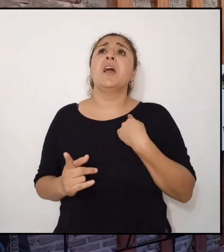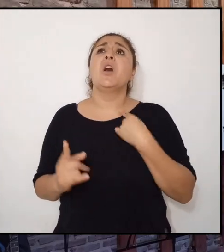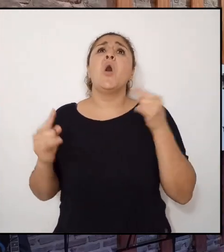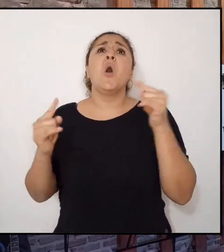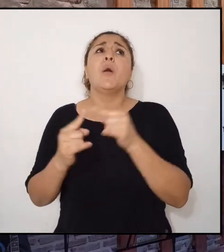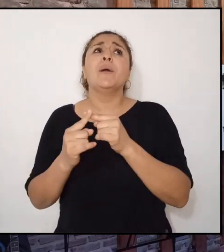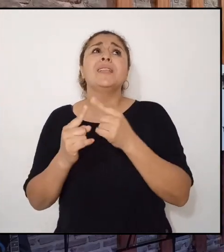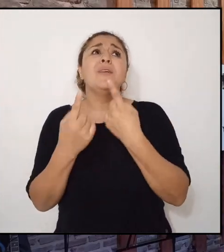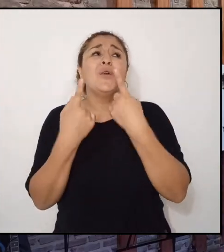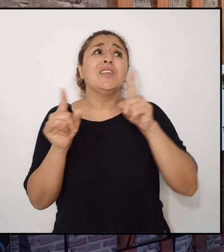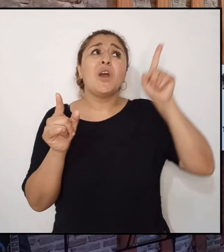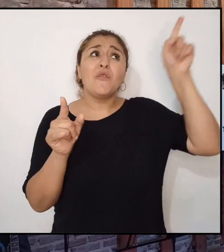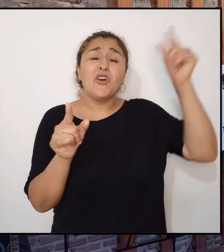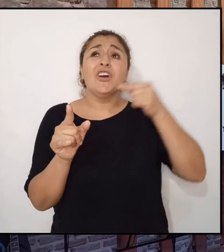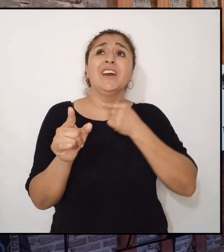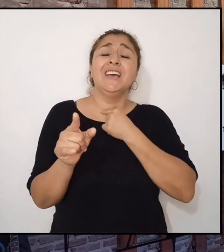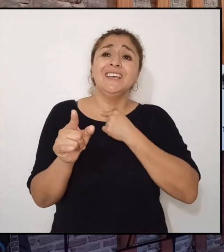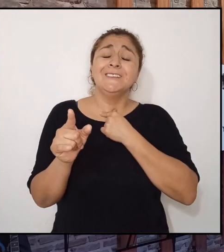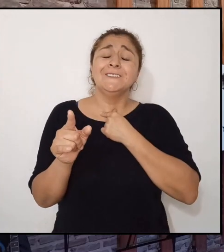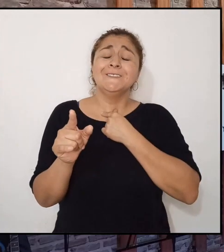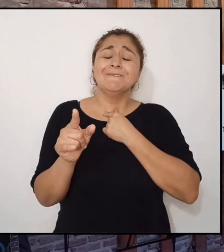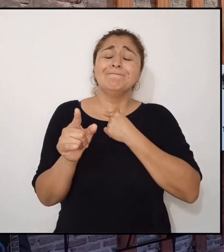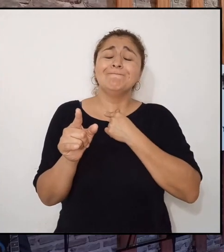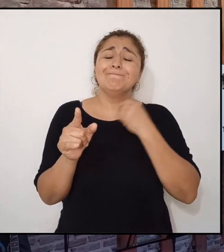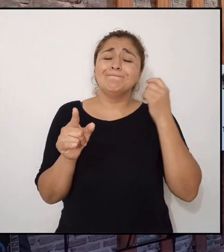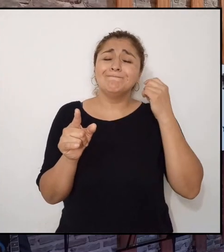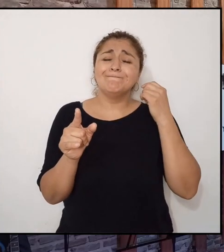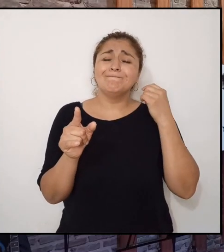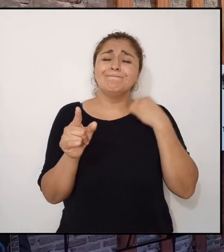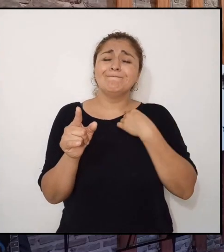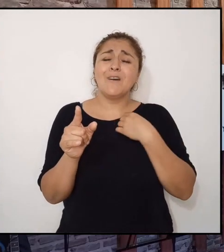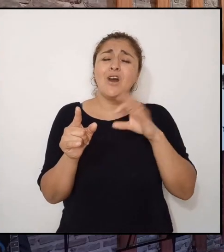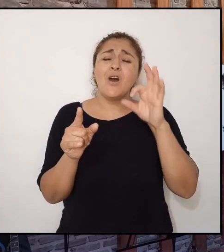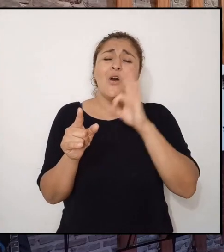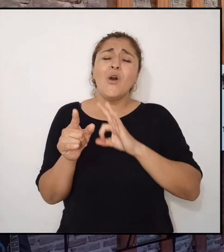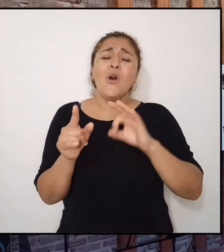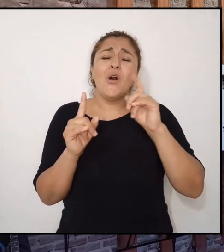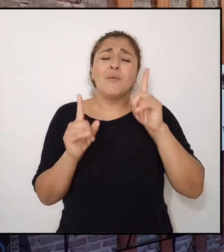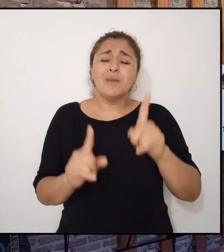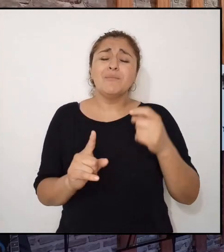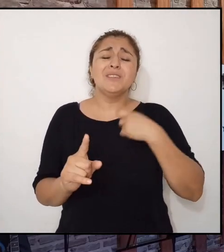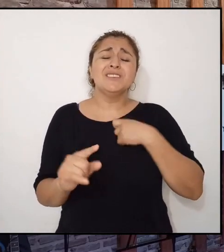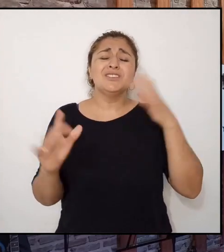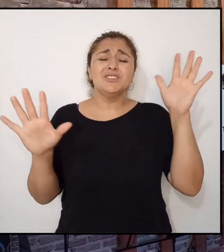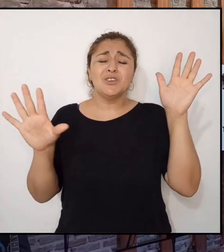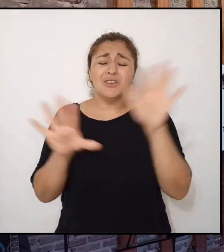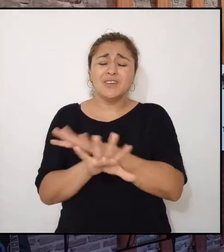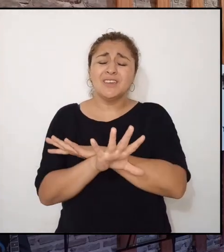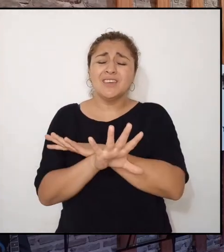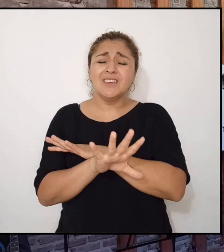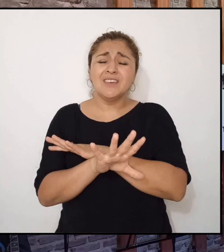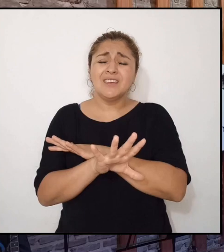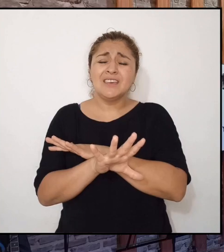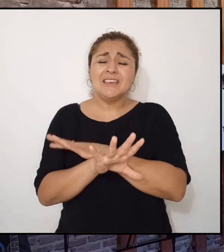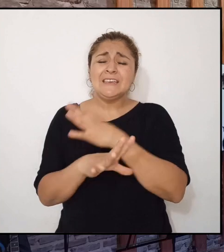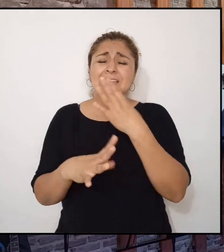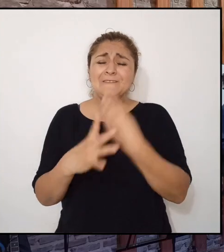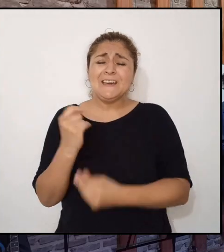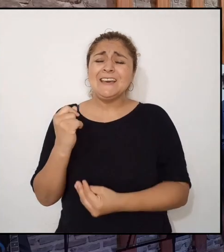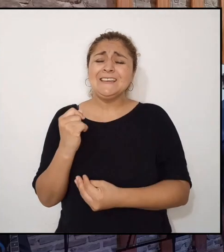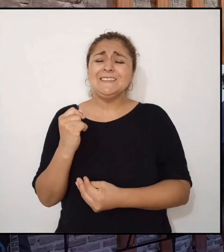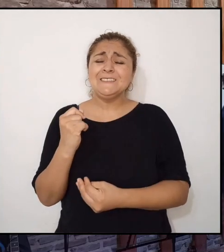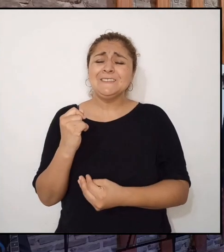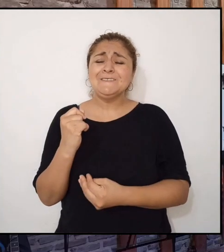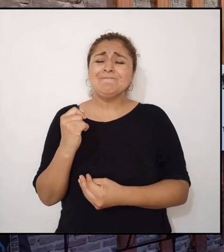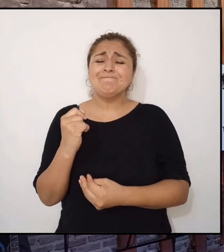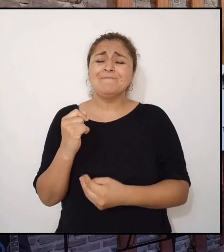tanto. Y de repente, en un momento de darme cuenta y decir, Señor, de oídas te había oído.